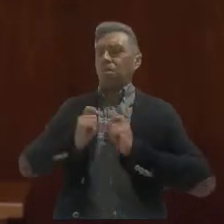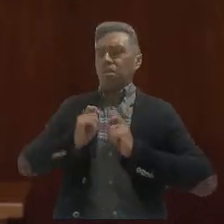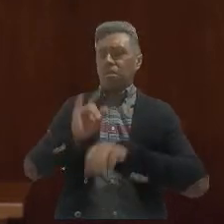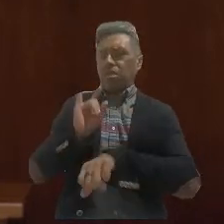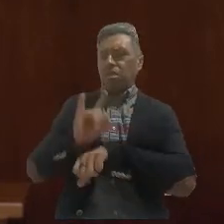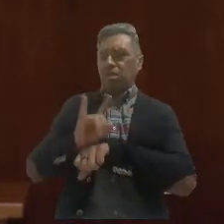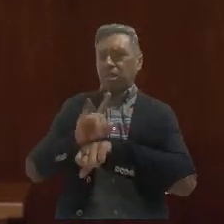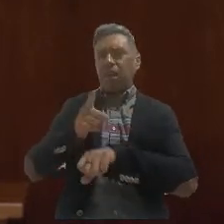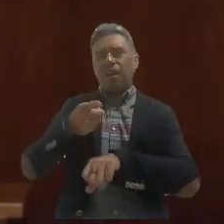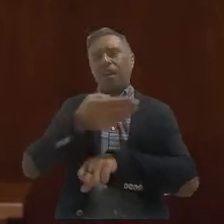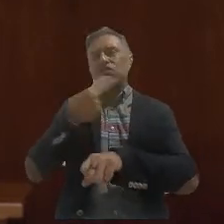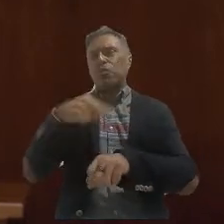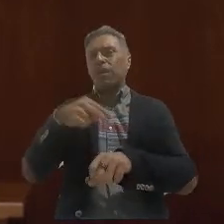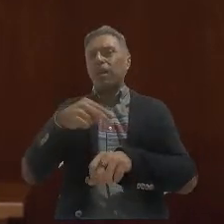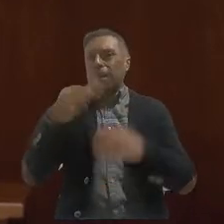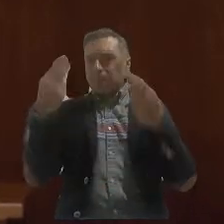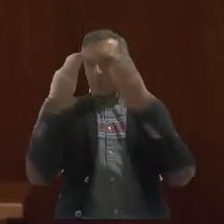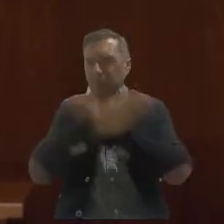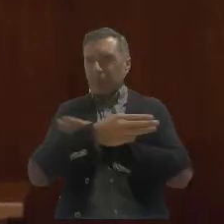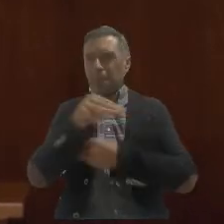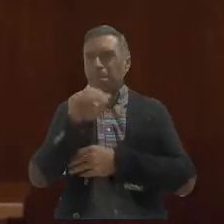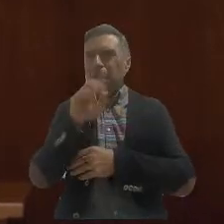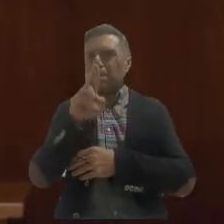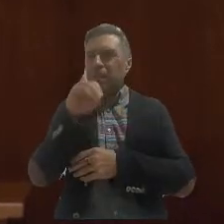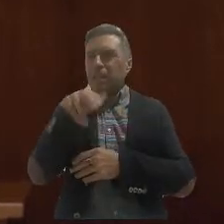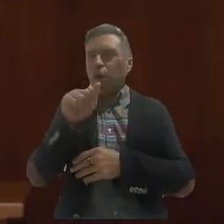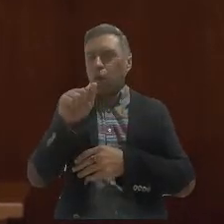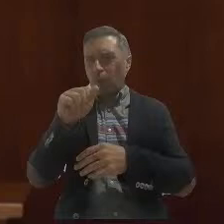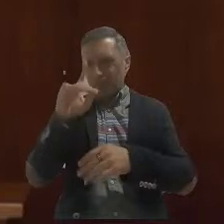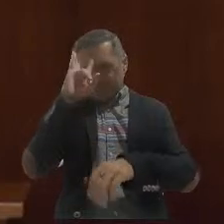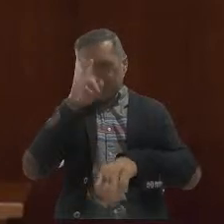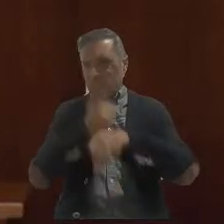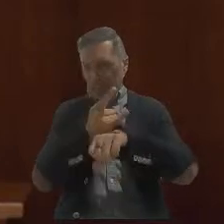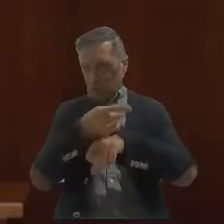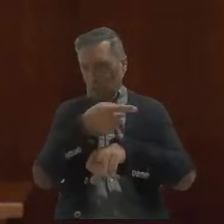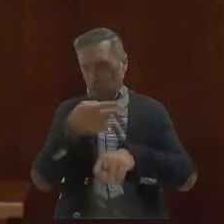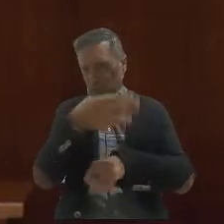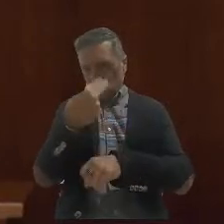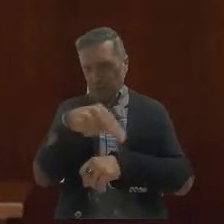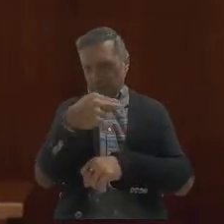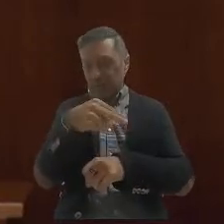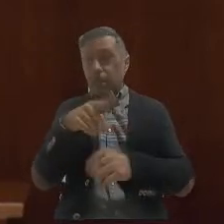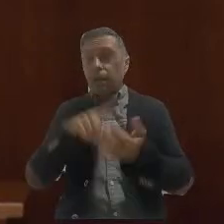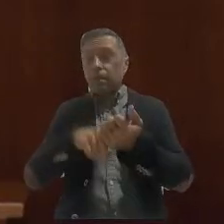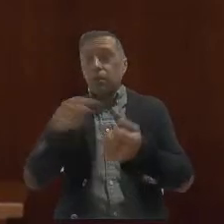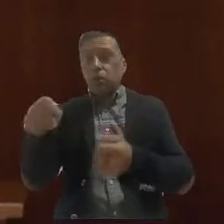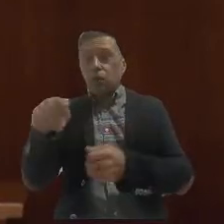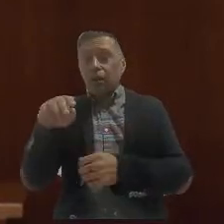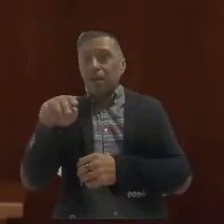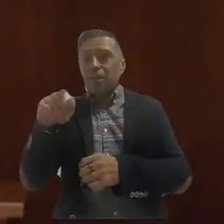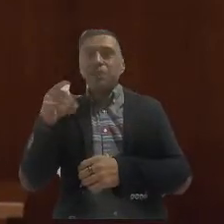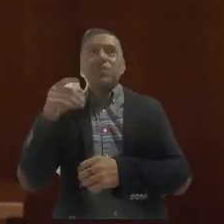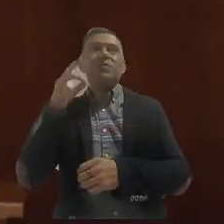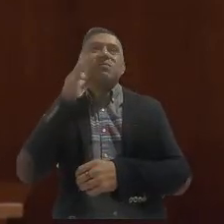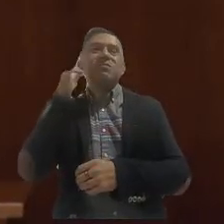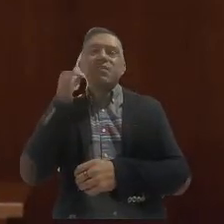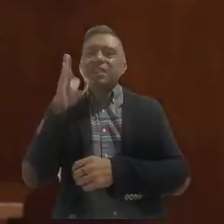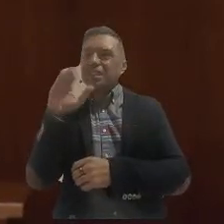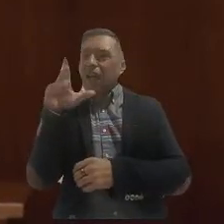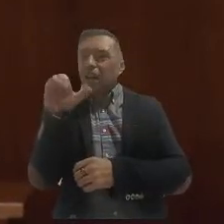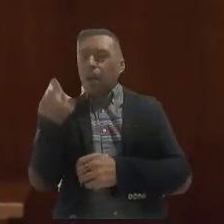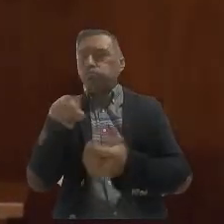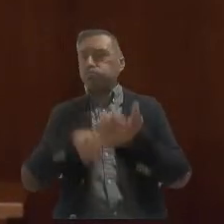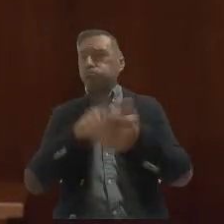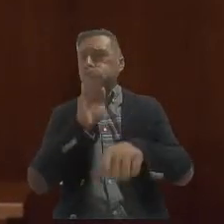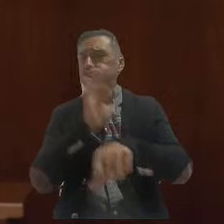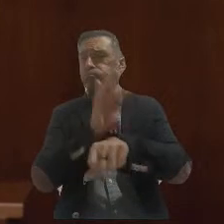izquierdo. Y esta es convalidada por elementos de la propia Fiscalía. La presente iniciativa busca sancionar con pena de prisión